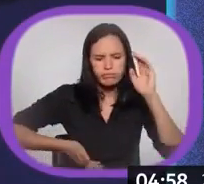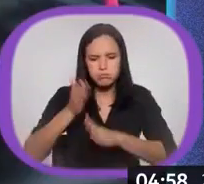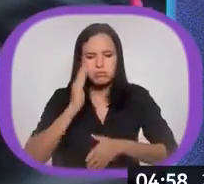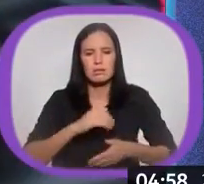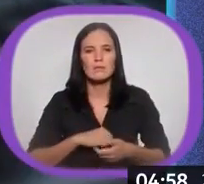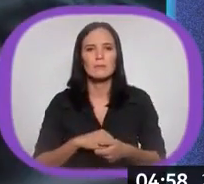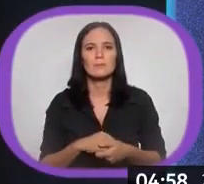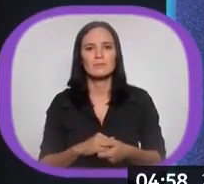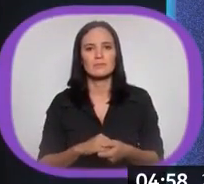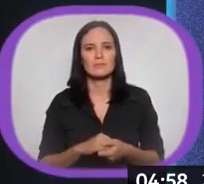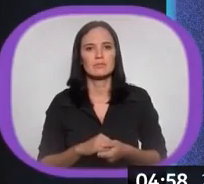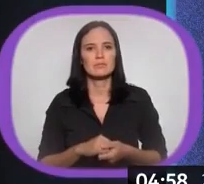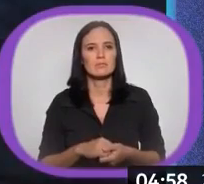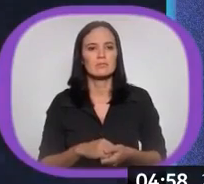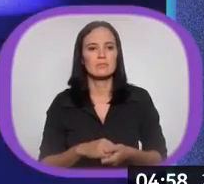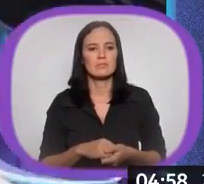¡Corran!